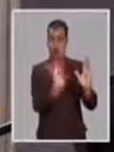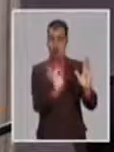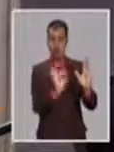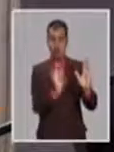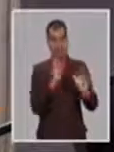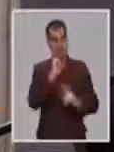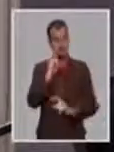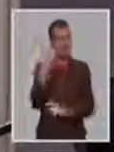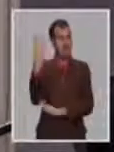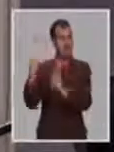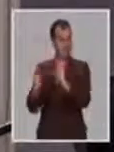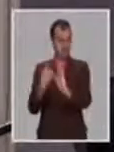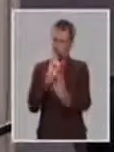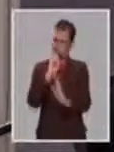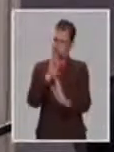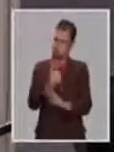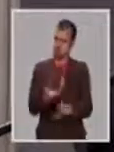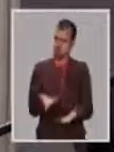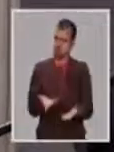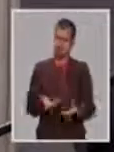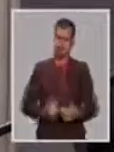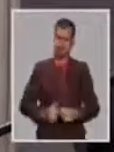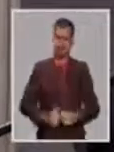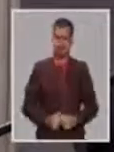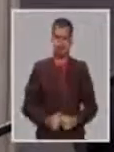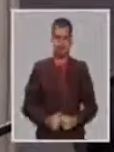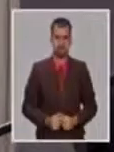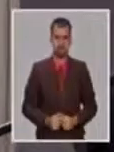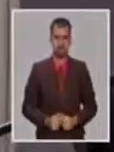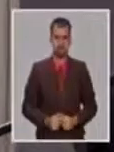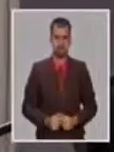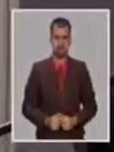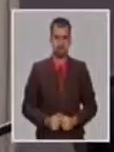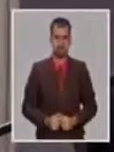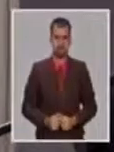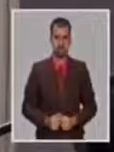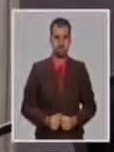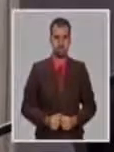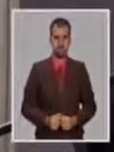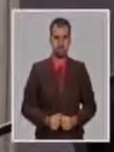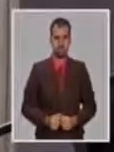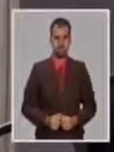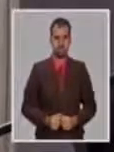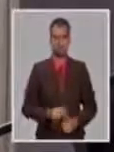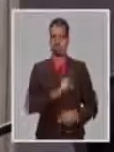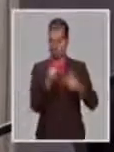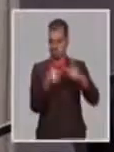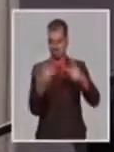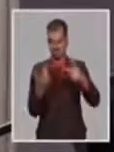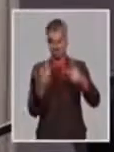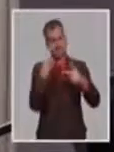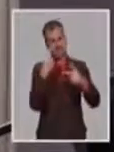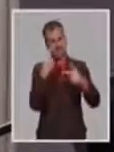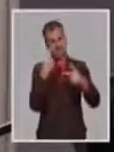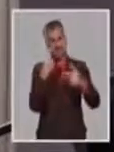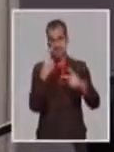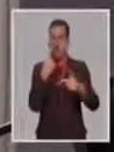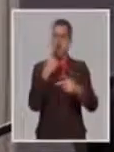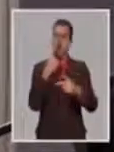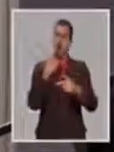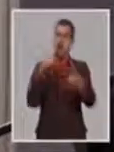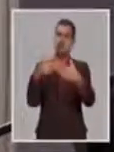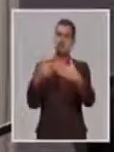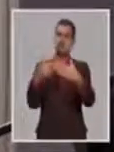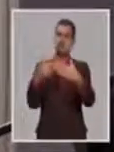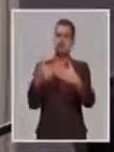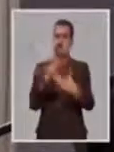imposible aspirar a una autorización para ir a fase 3. En segundo lugar, ha habido una flexibilización de los mecanismos